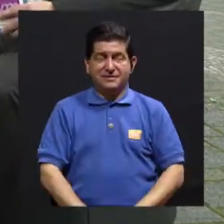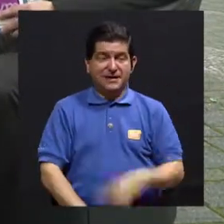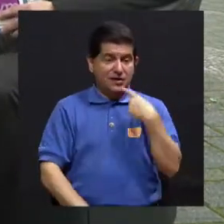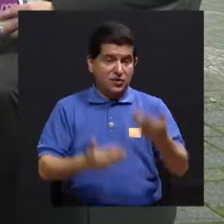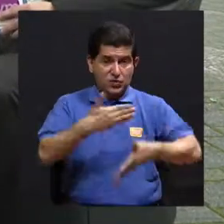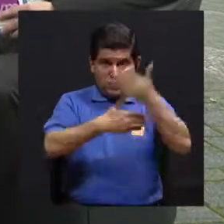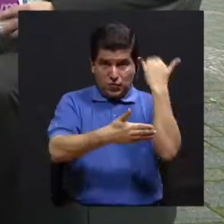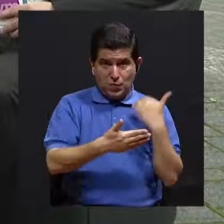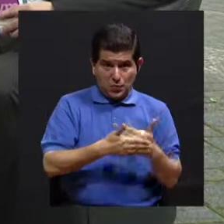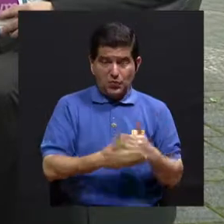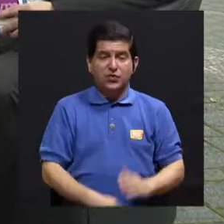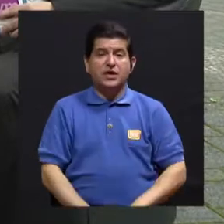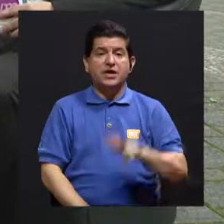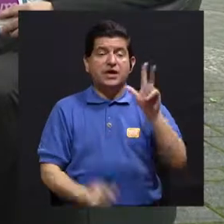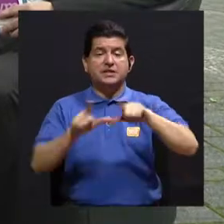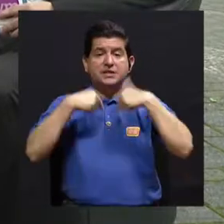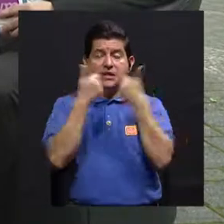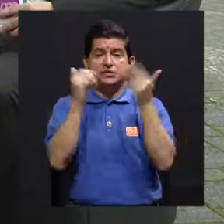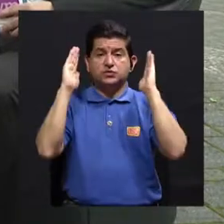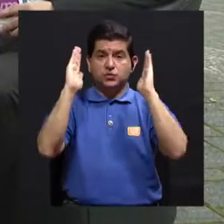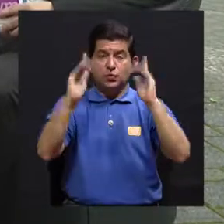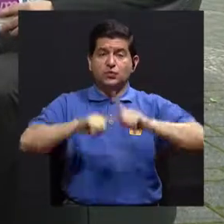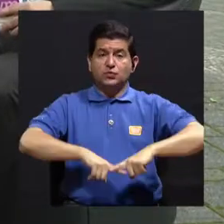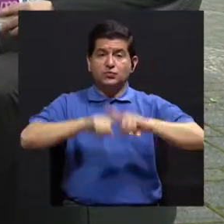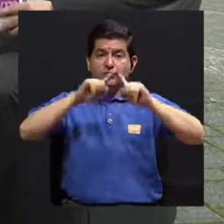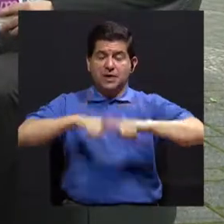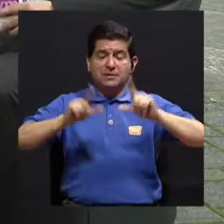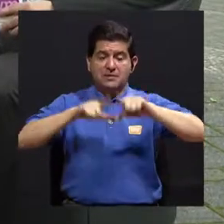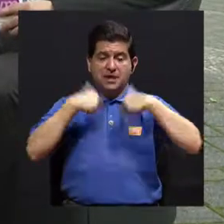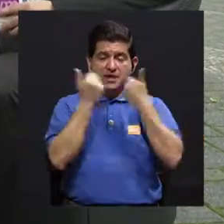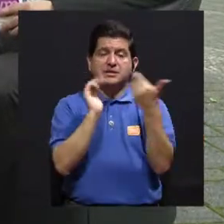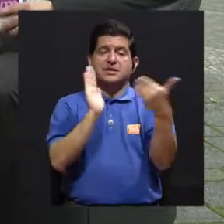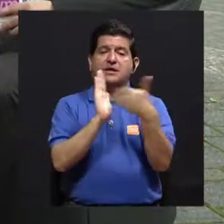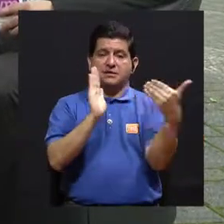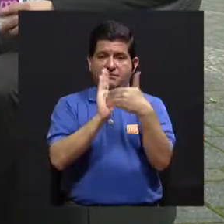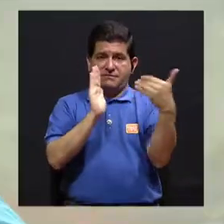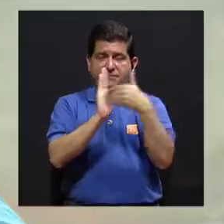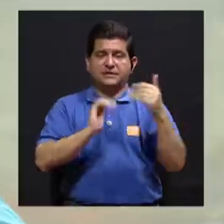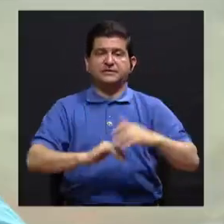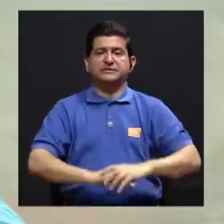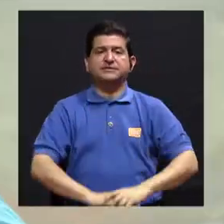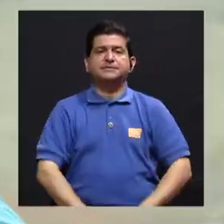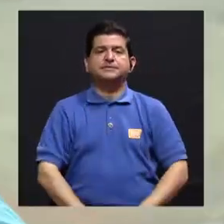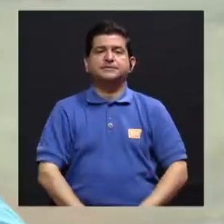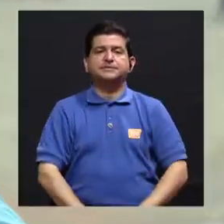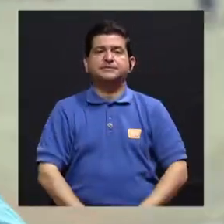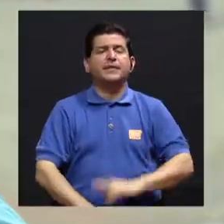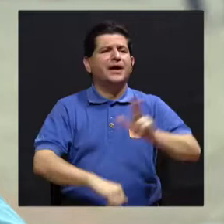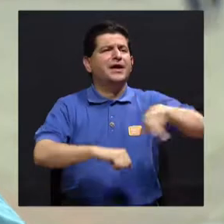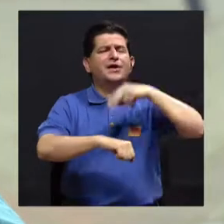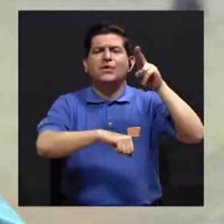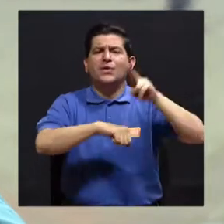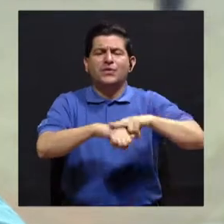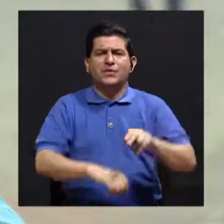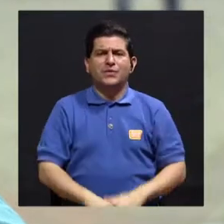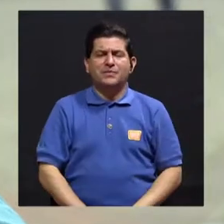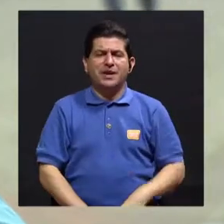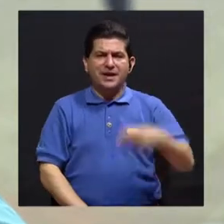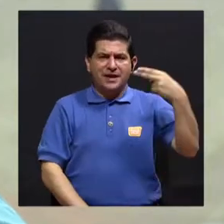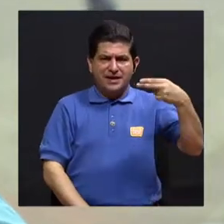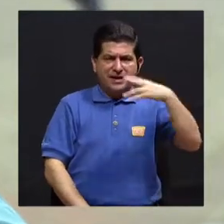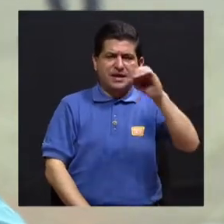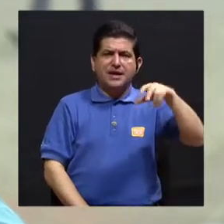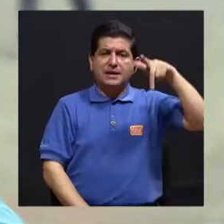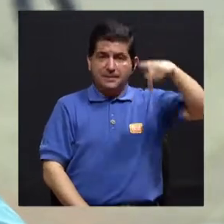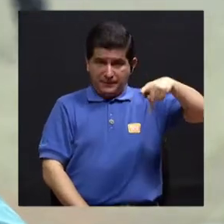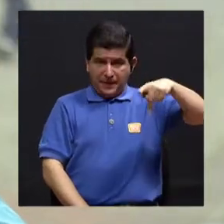Como bien les decía, como son tres grupos grandes, pues depende del grupo que esté afectando, ¿verdad? De manera usual, los